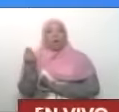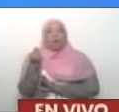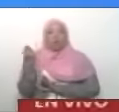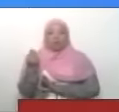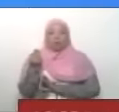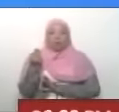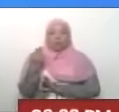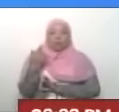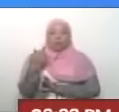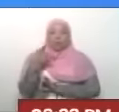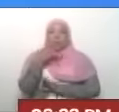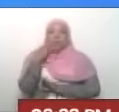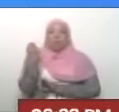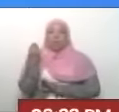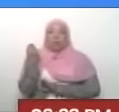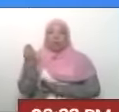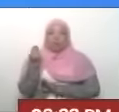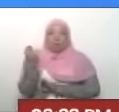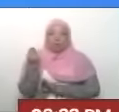y generación muy joven.